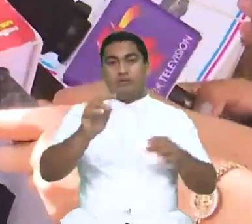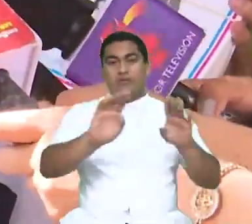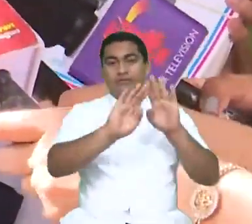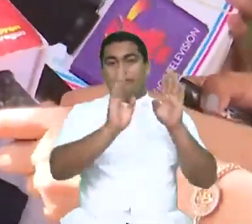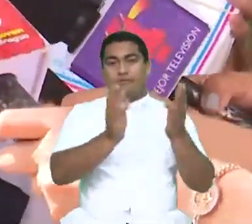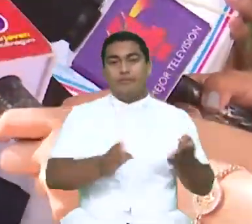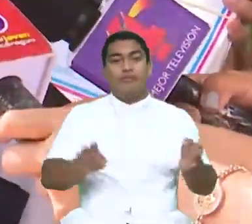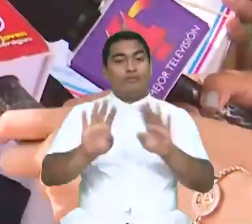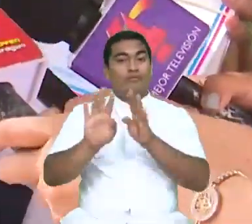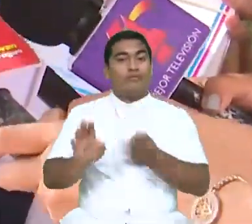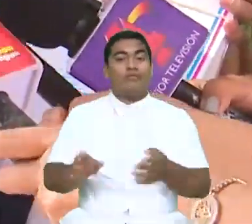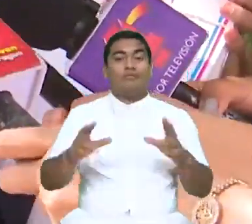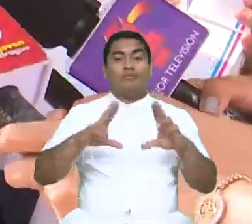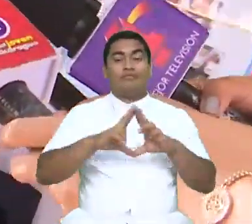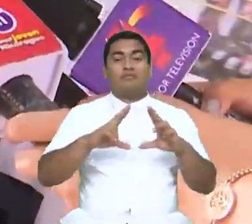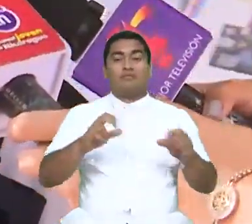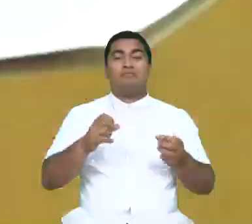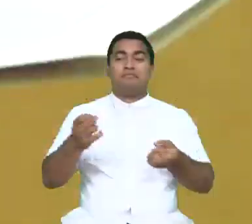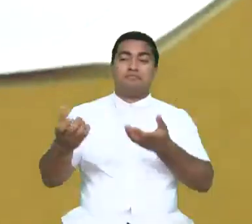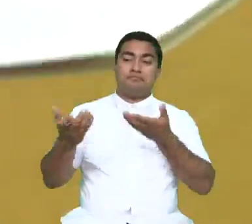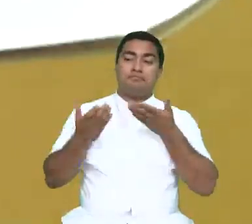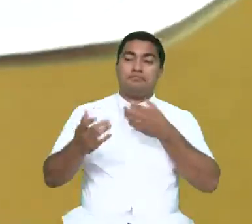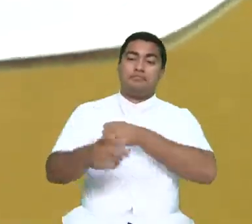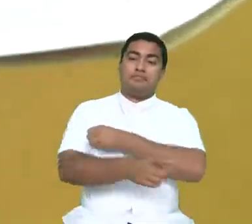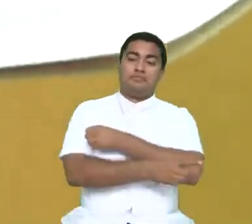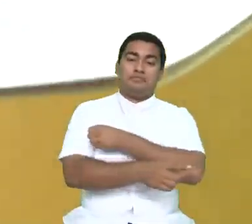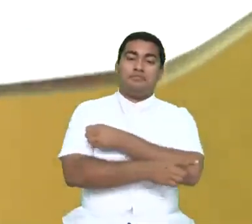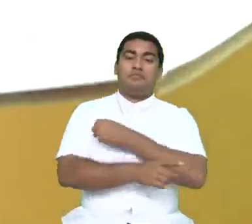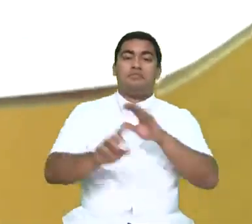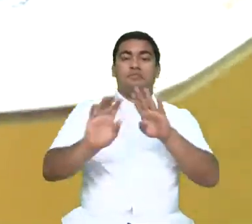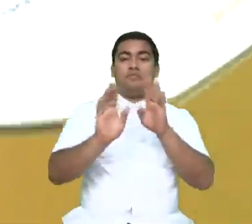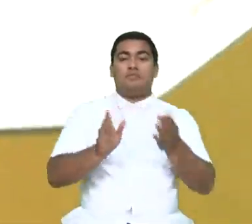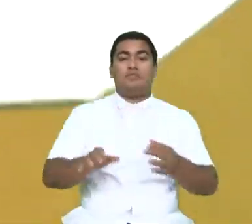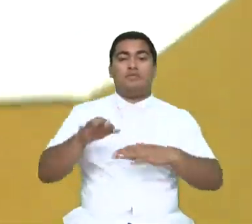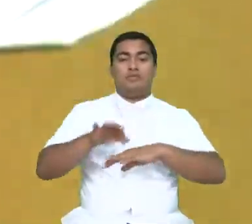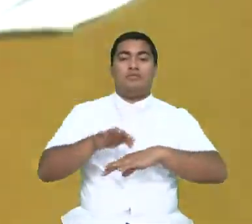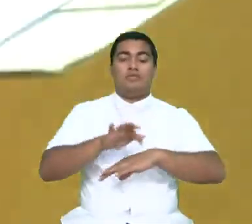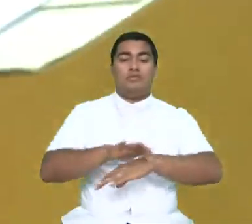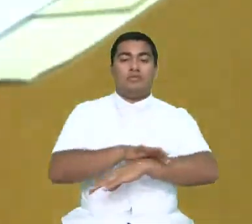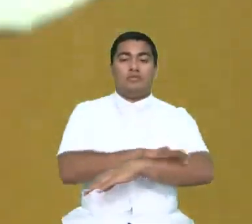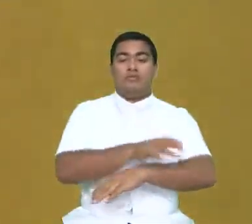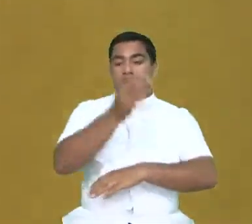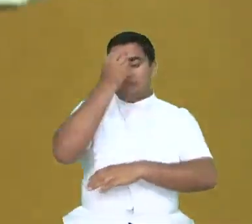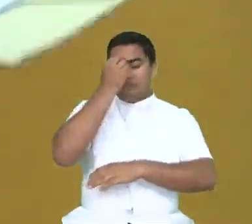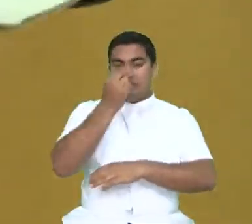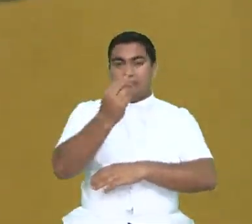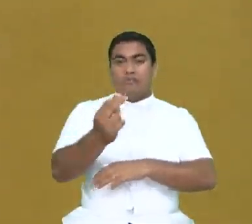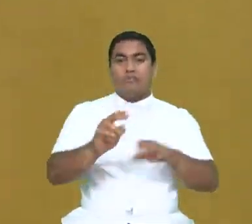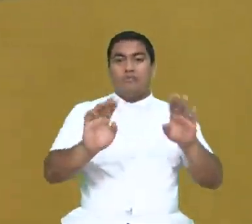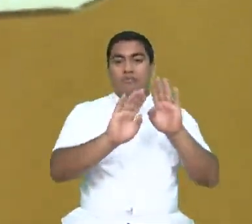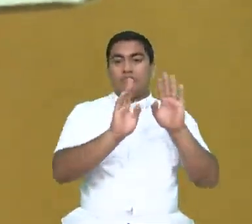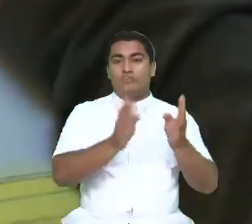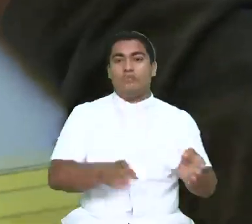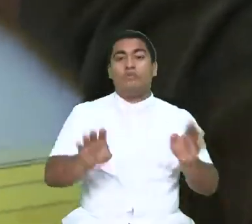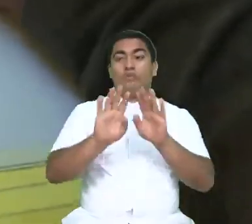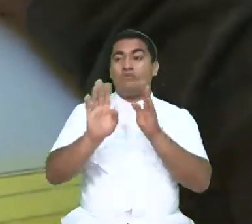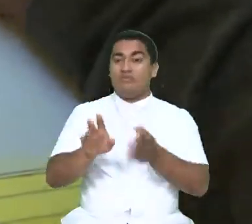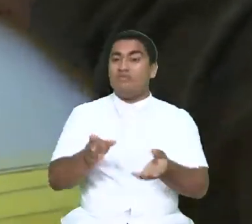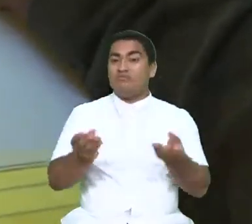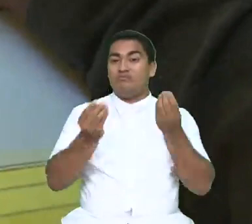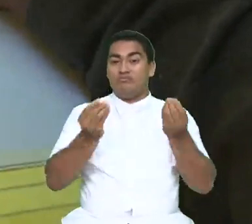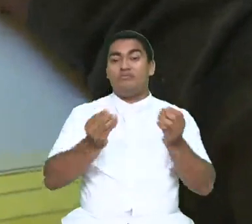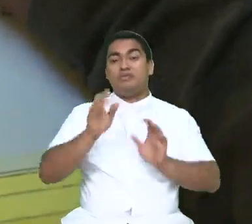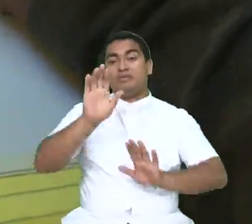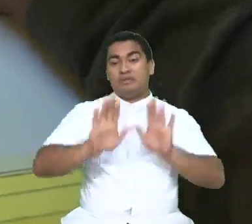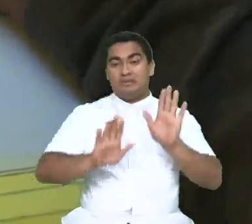Esta es una orientación de parte del comandante Daniel, la compañera Rosario, en homenaje a las mujeres. Solo mujeres son las